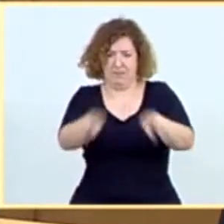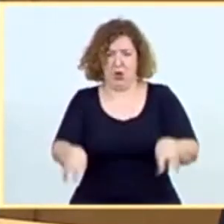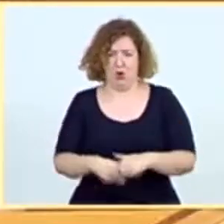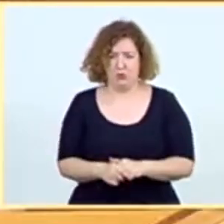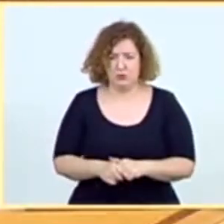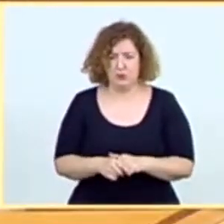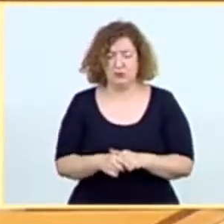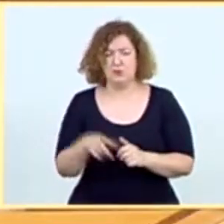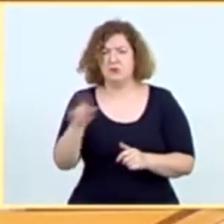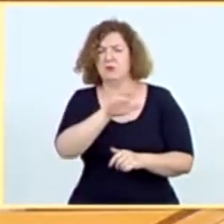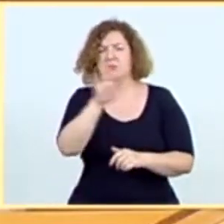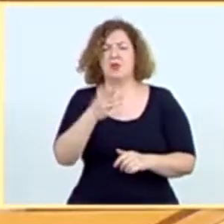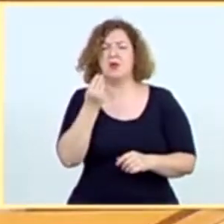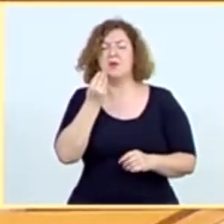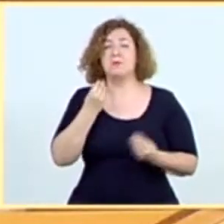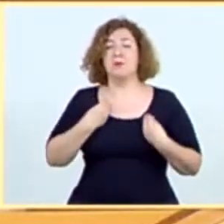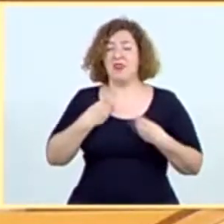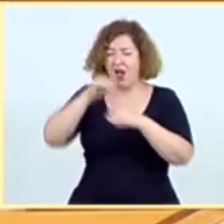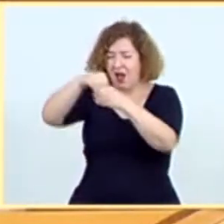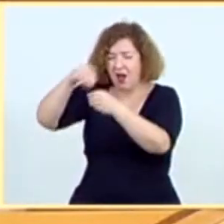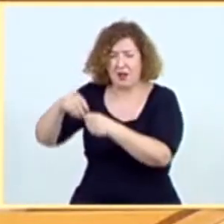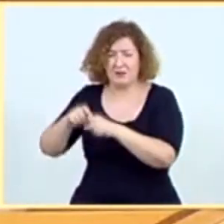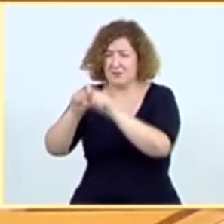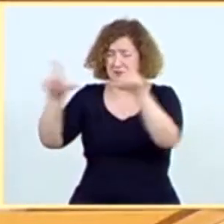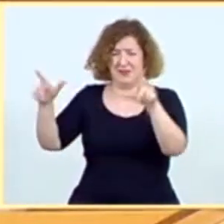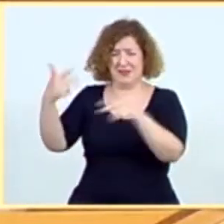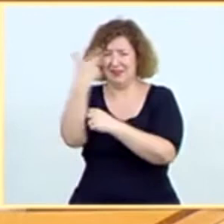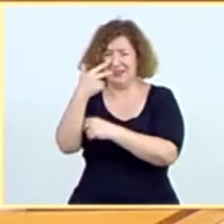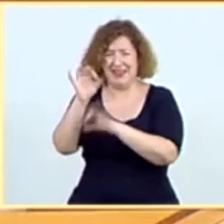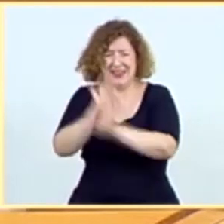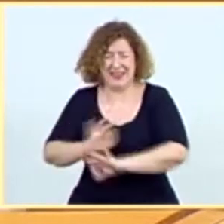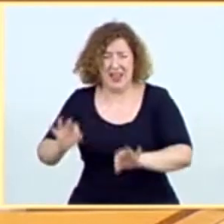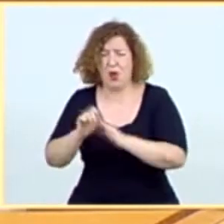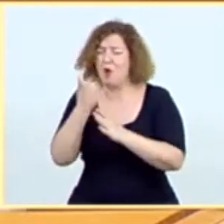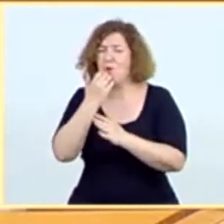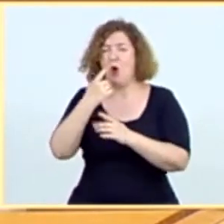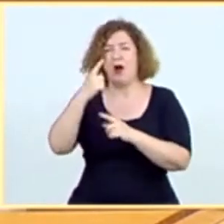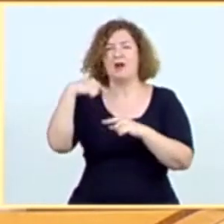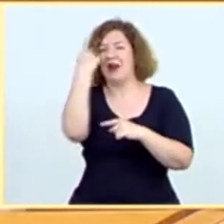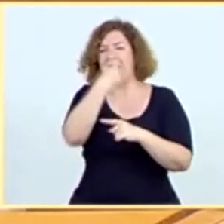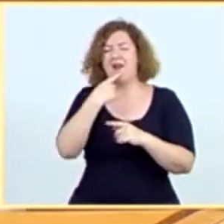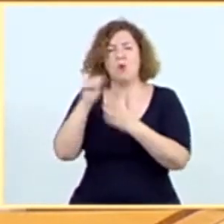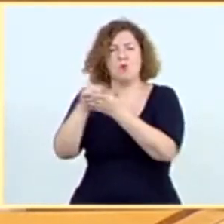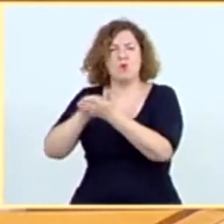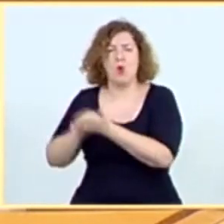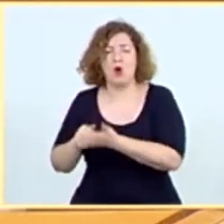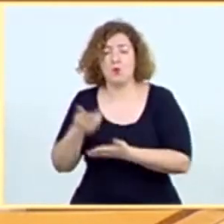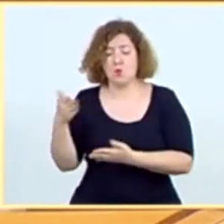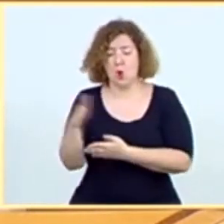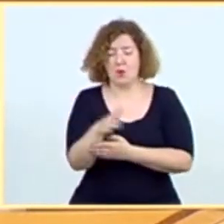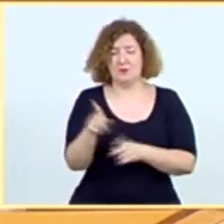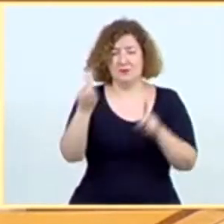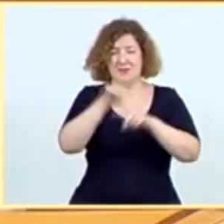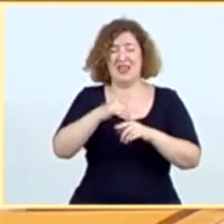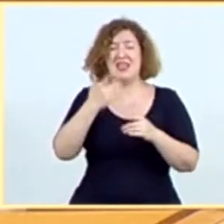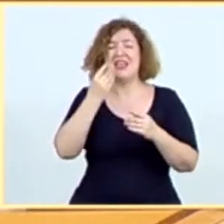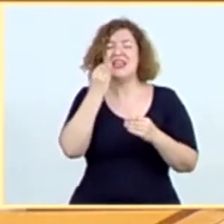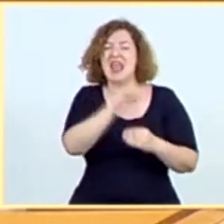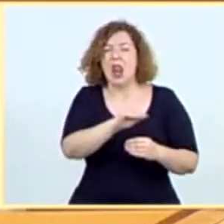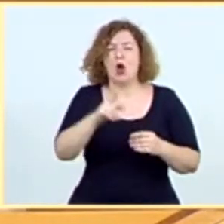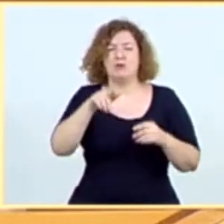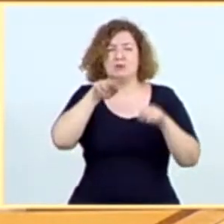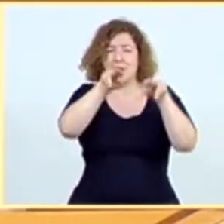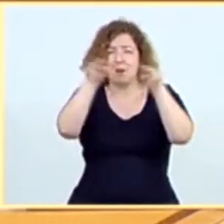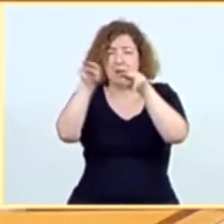sus vidas ocultando las imágenes de la realidad dantesca que estaban viviendo. Borraron sus rostros y ocultaron sus ataúdes hacinados en pistas de hielo, sin